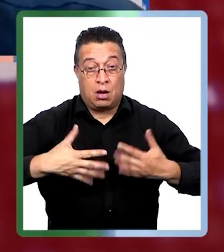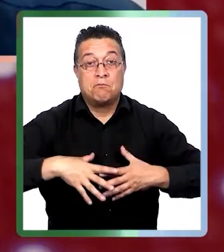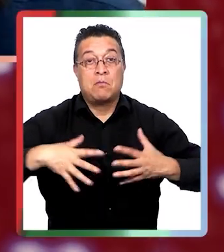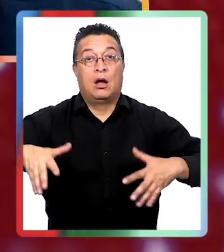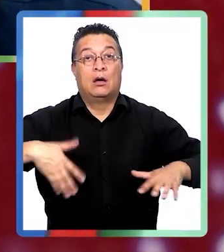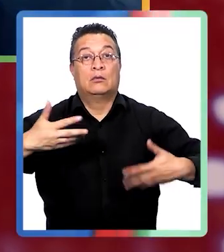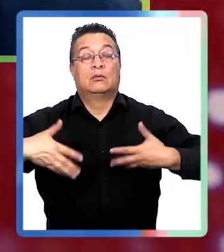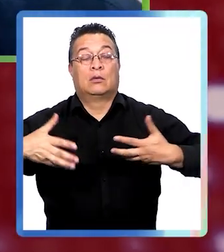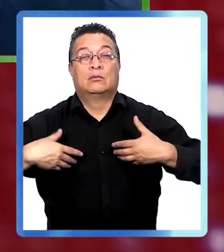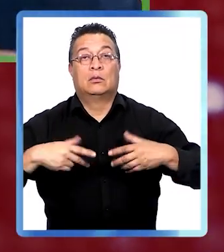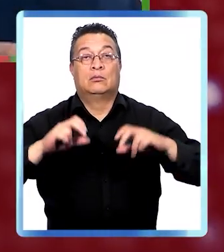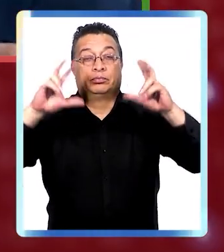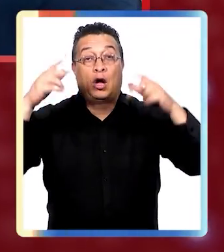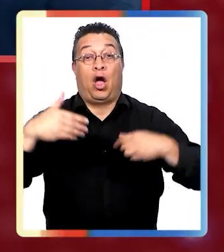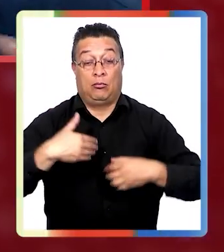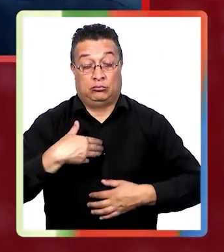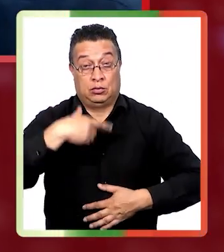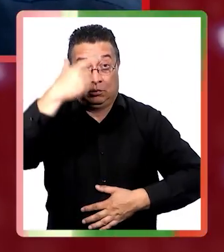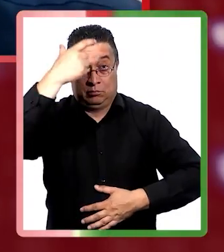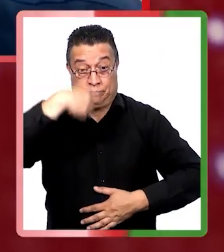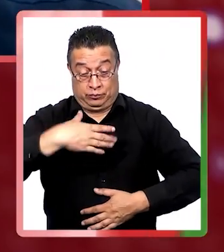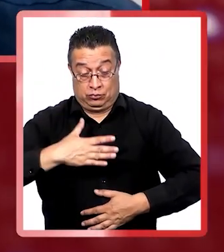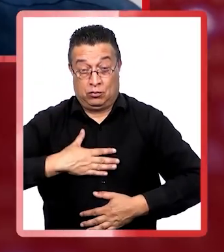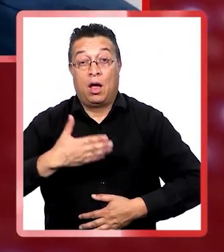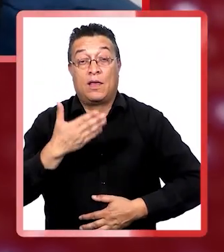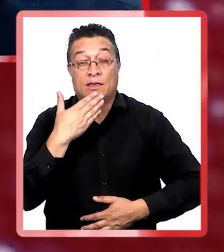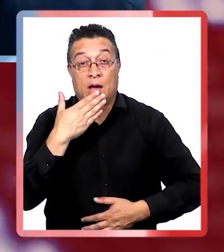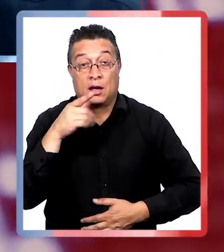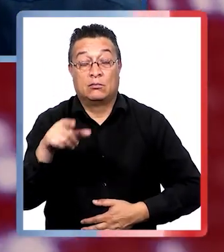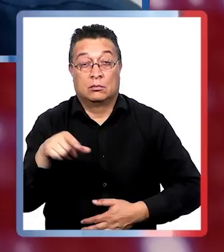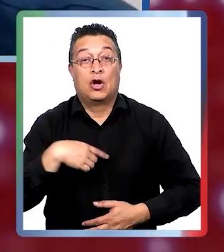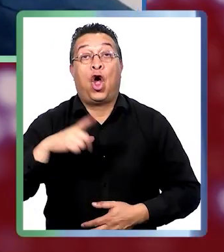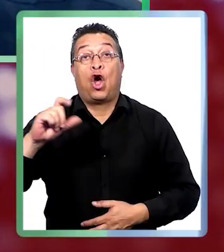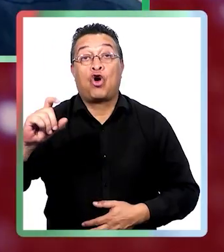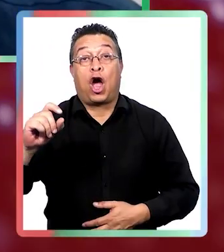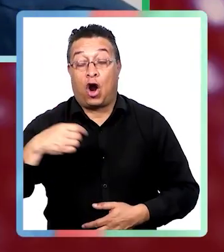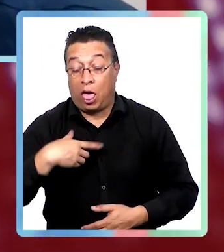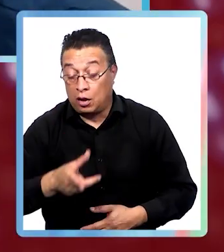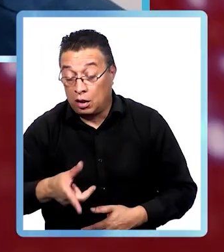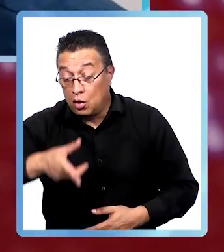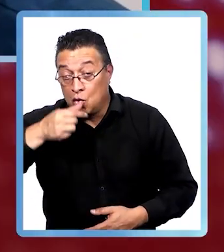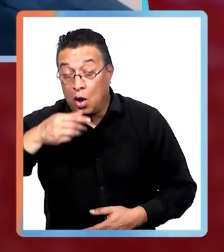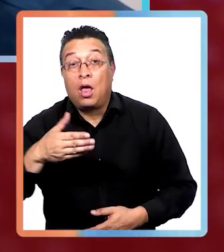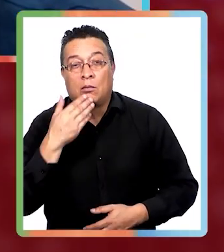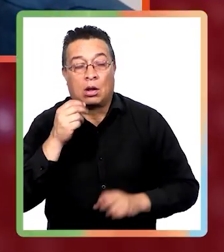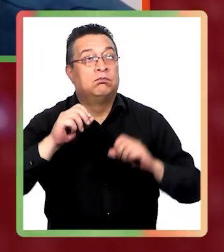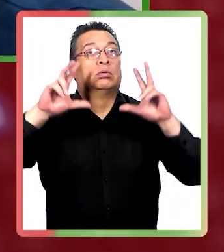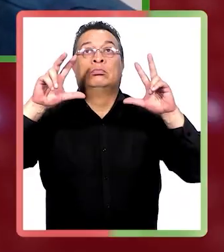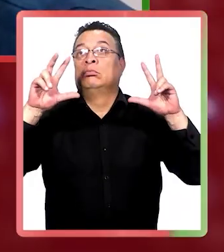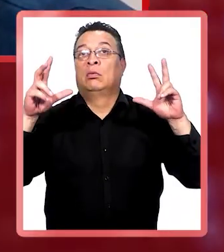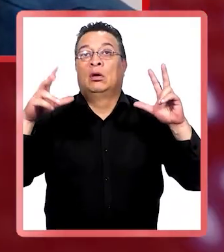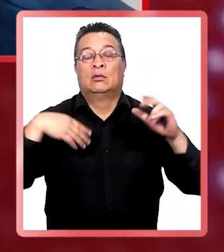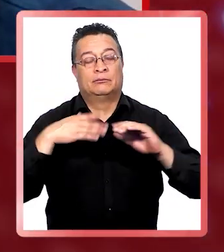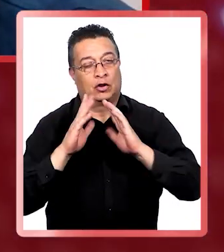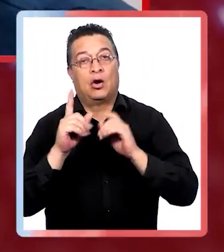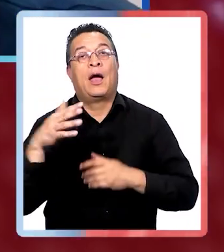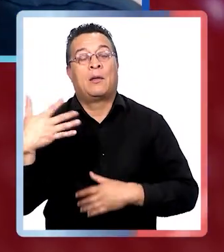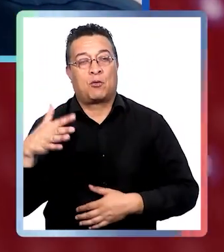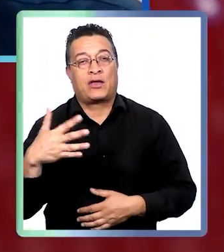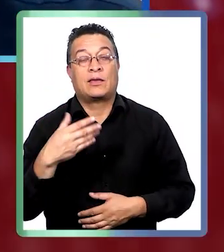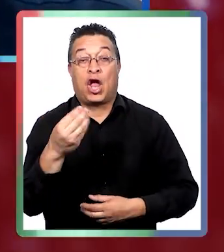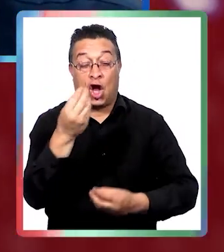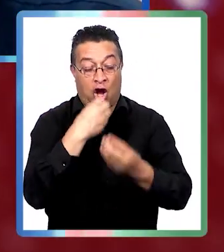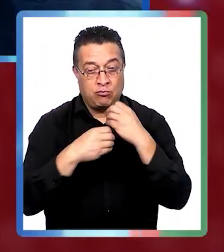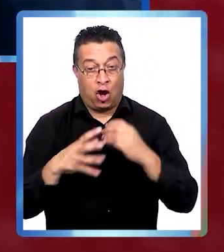genera más actividad, pero personalmente a mí me pasa incluso con la llamada Coca-Cola. También es muy importante